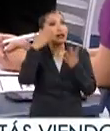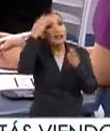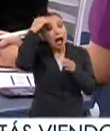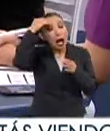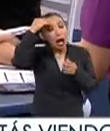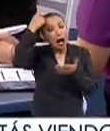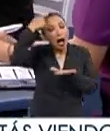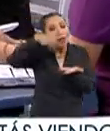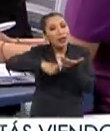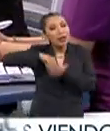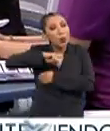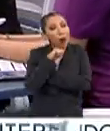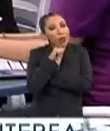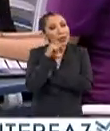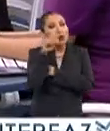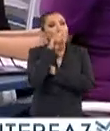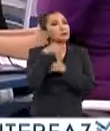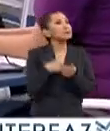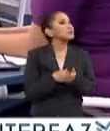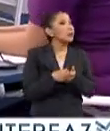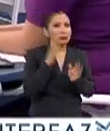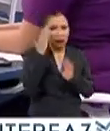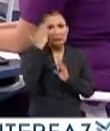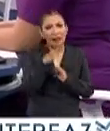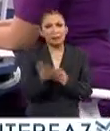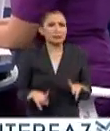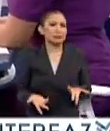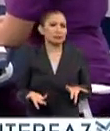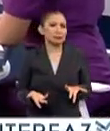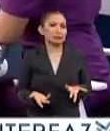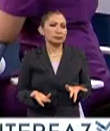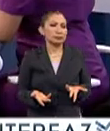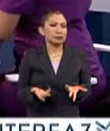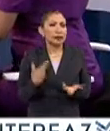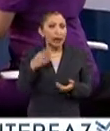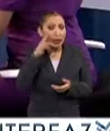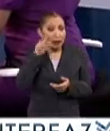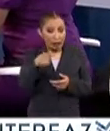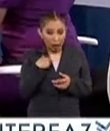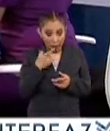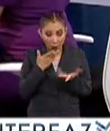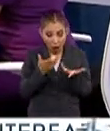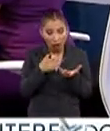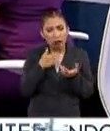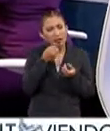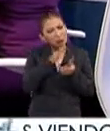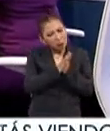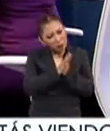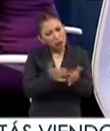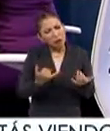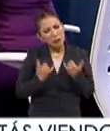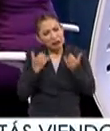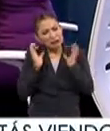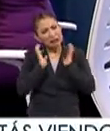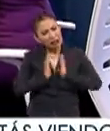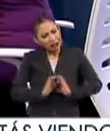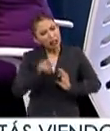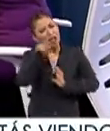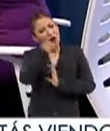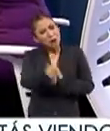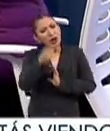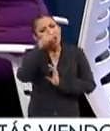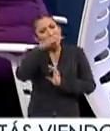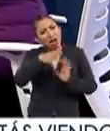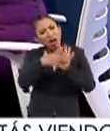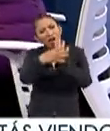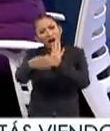ya lo sabes y aunque lo ocultes en tu inconsciente, ya lo supiste. Entonces, el ir a hacer una cruzada de conciencia de chavos, tengan cuidado porque la violencia se